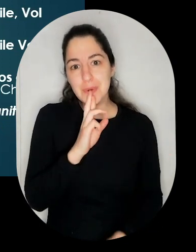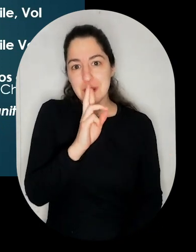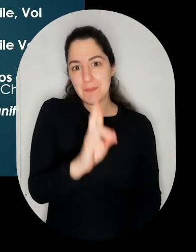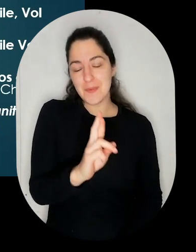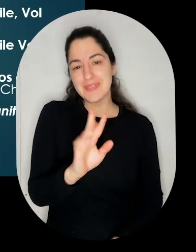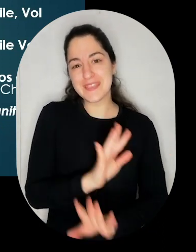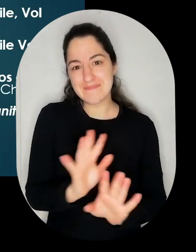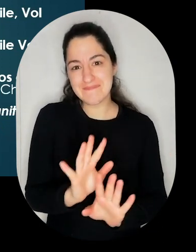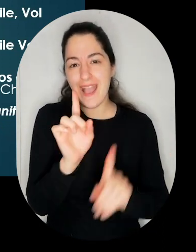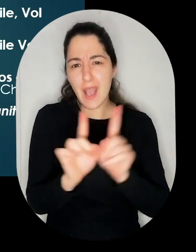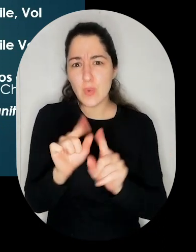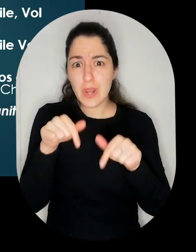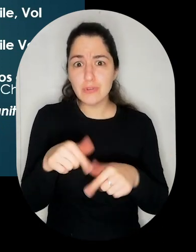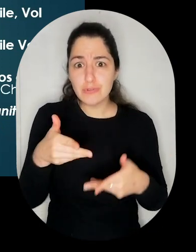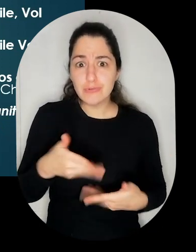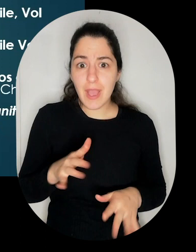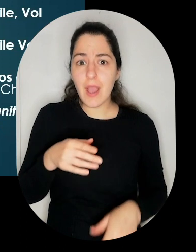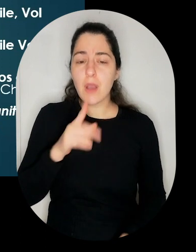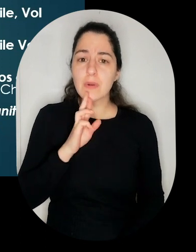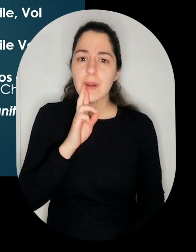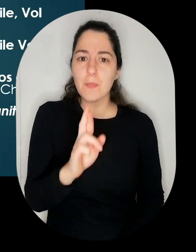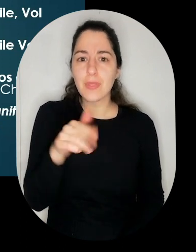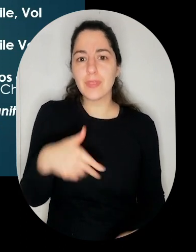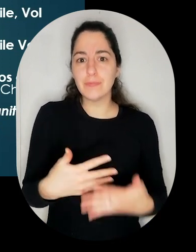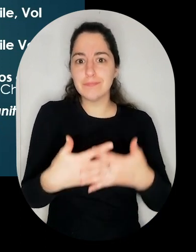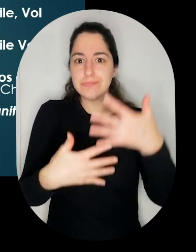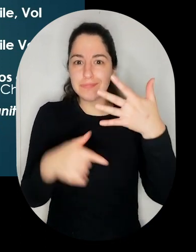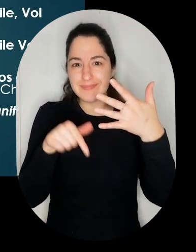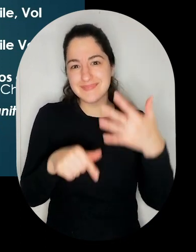podemos contestar y algunas que he ido contestando durante el desarrollo de